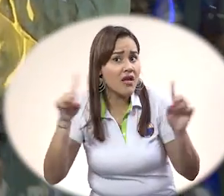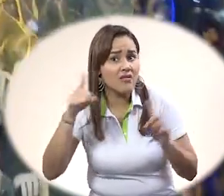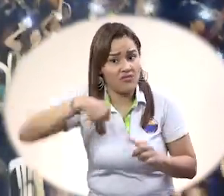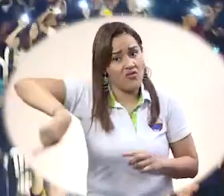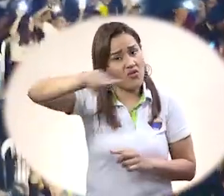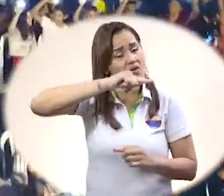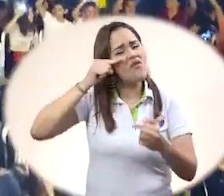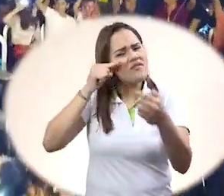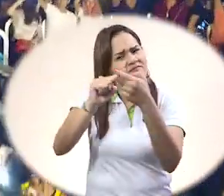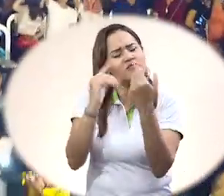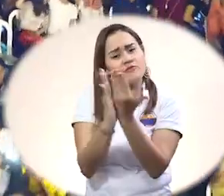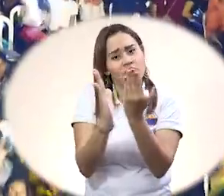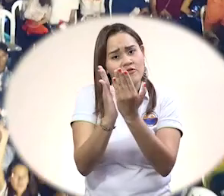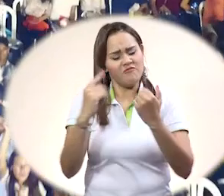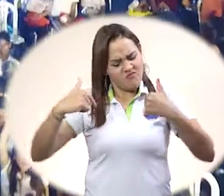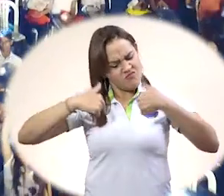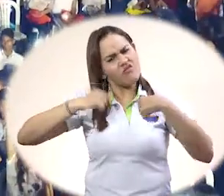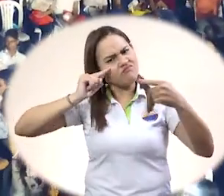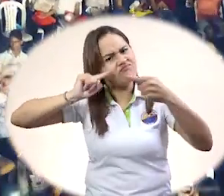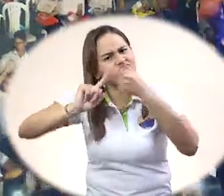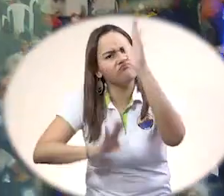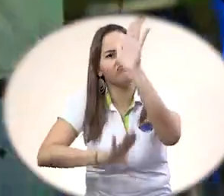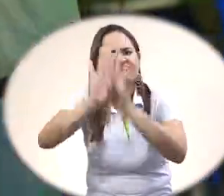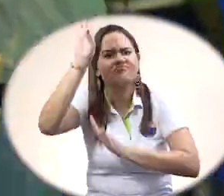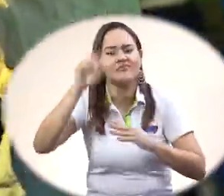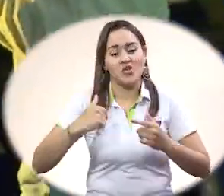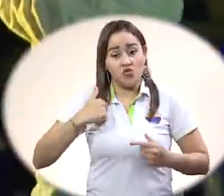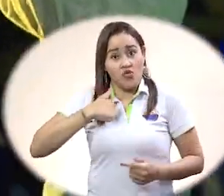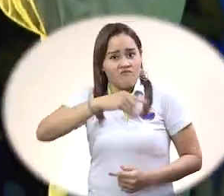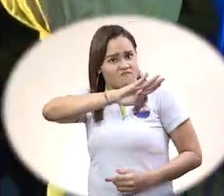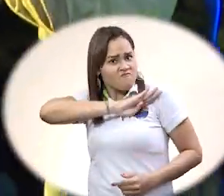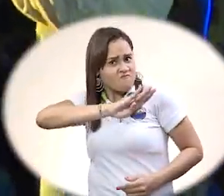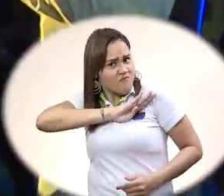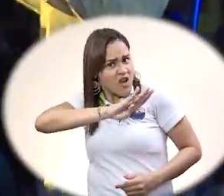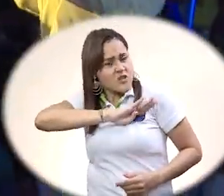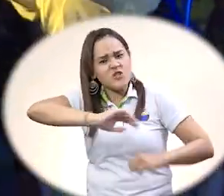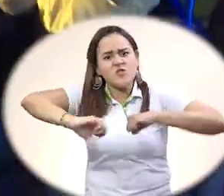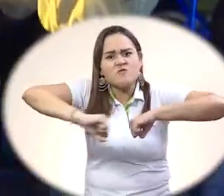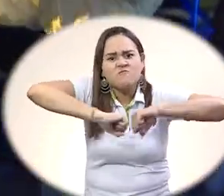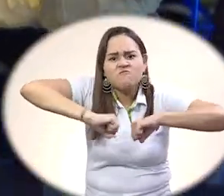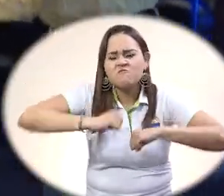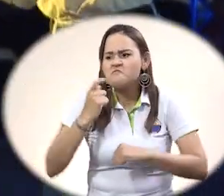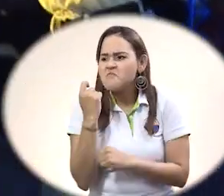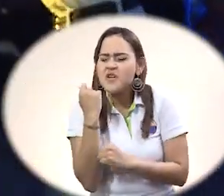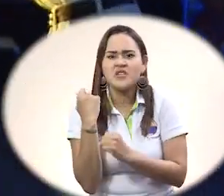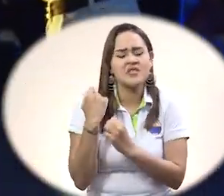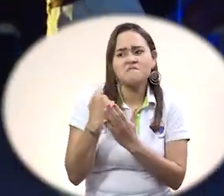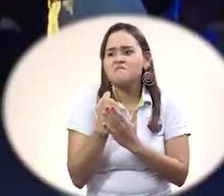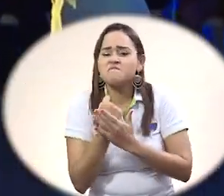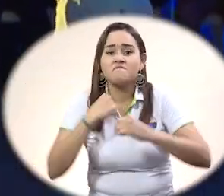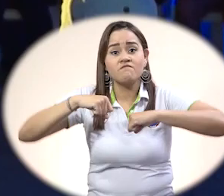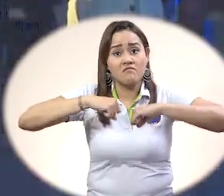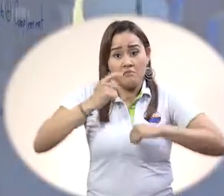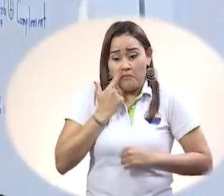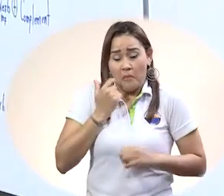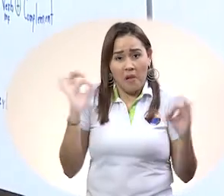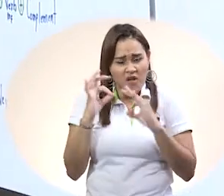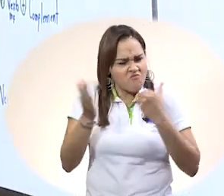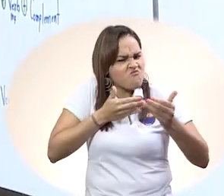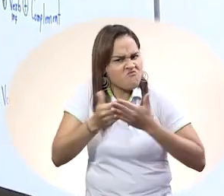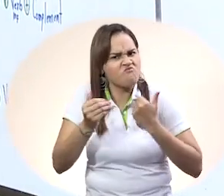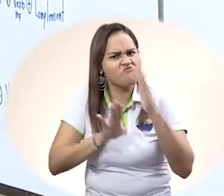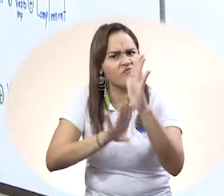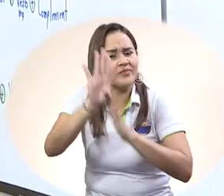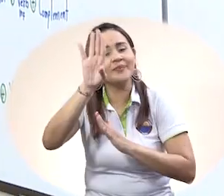estudiar y usted todo para salir adelante para sacar mi bachillerato para comprar mis recursos tiene un padre a mi lado él es